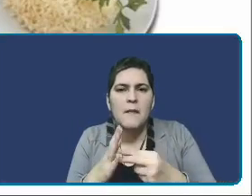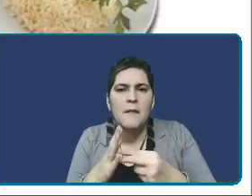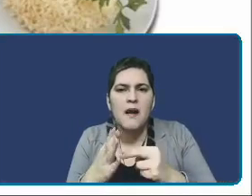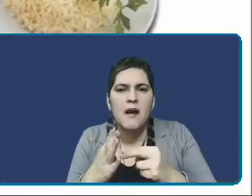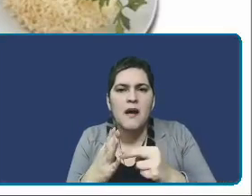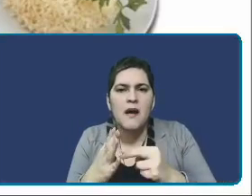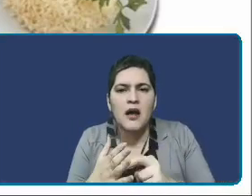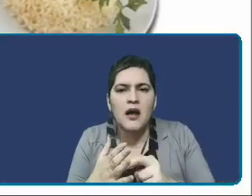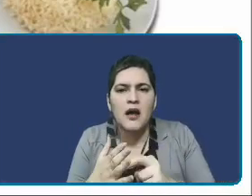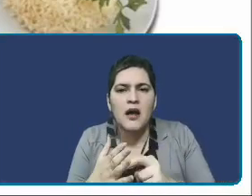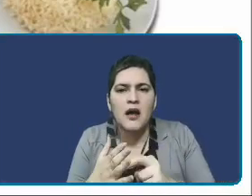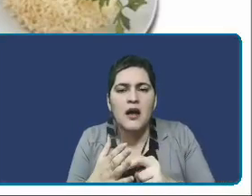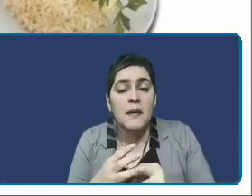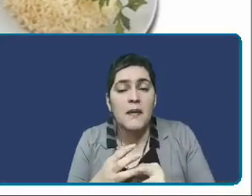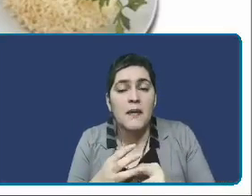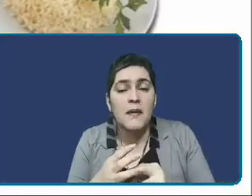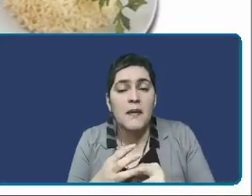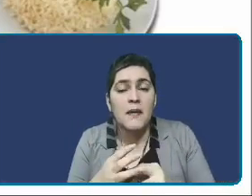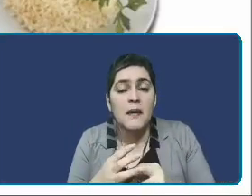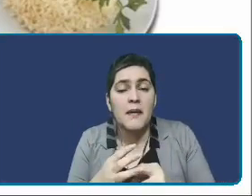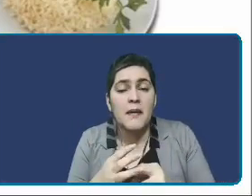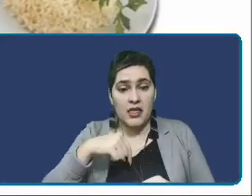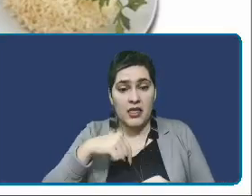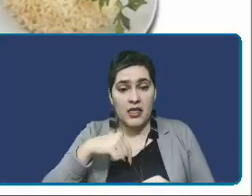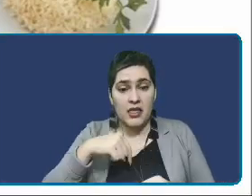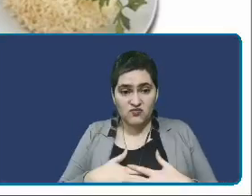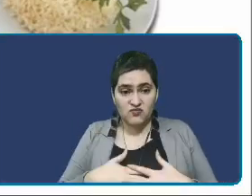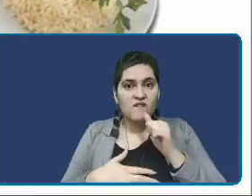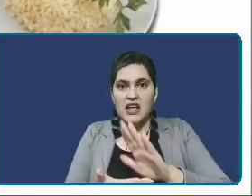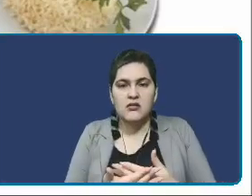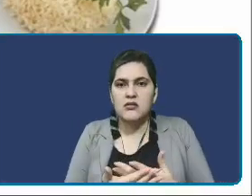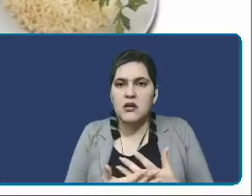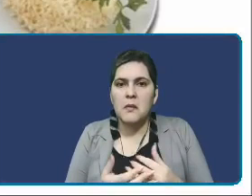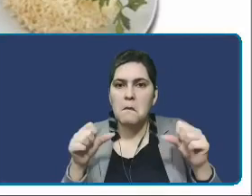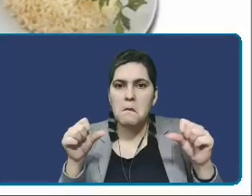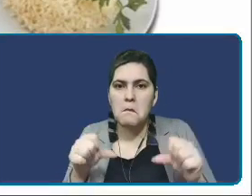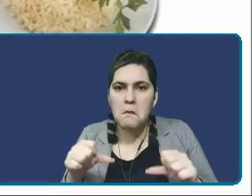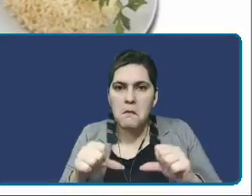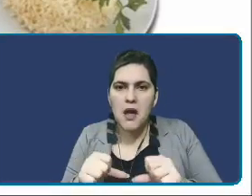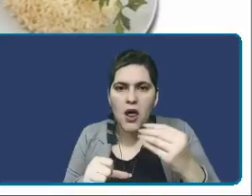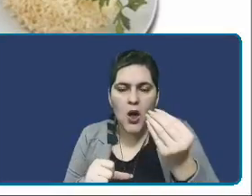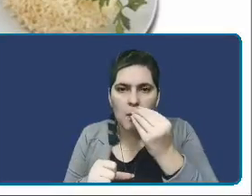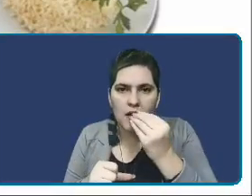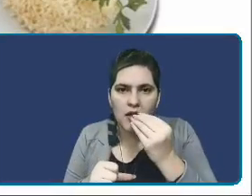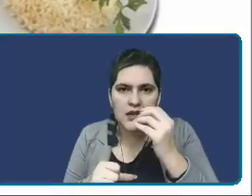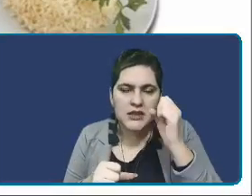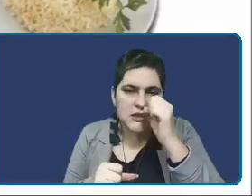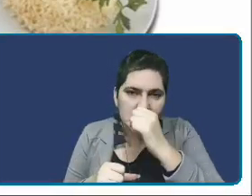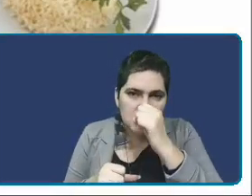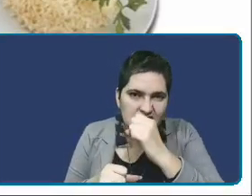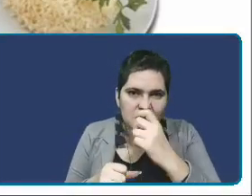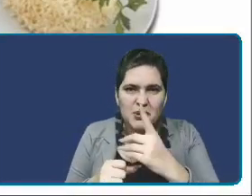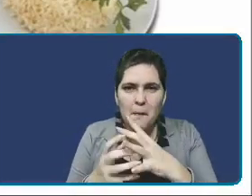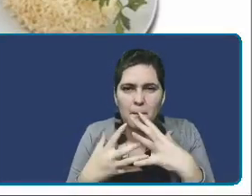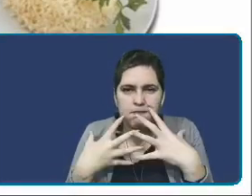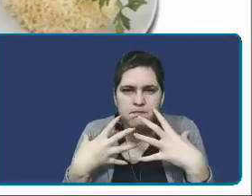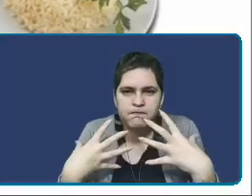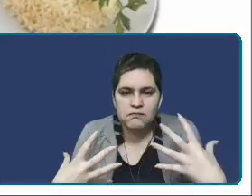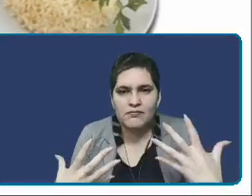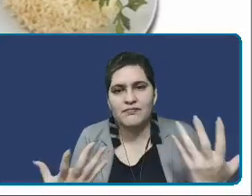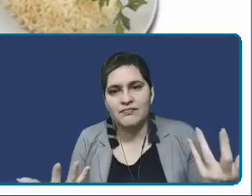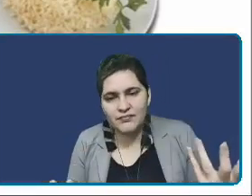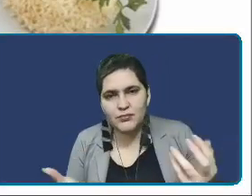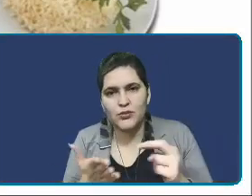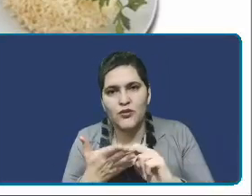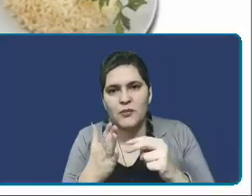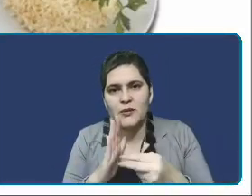tengo los nutrientes adecuados, entonces estoy mal nutrido por dentro, pero con un peso que está sobrepasado, ¿no es cierto? Y esto